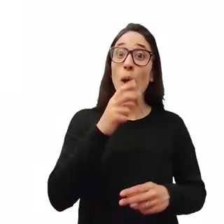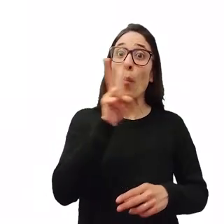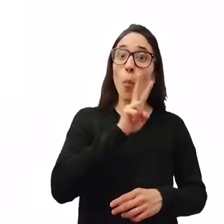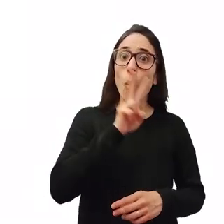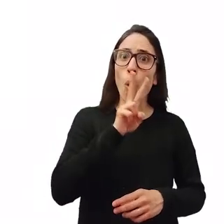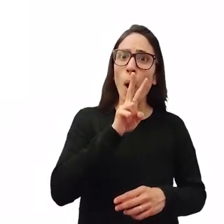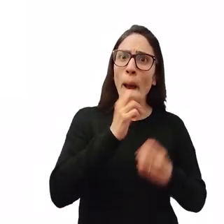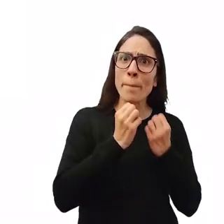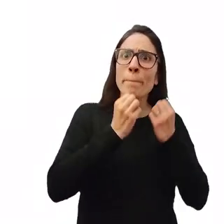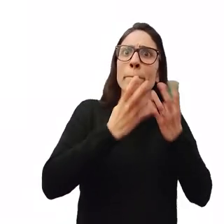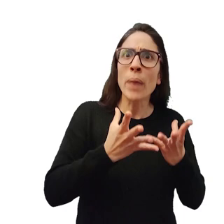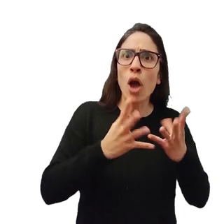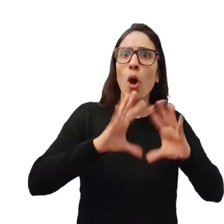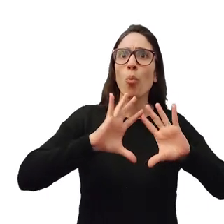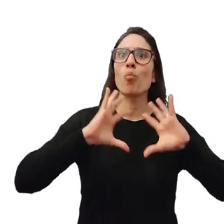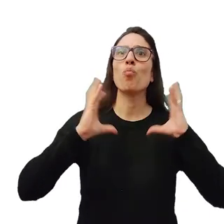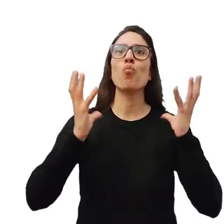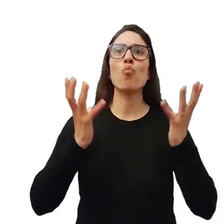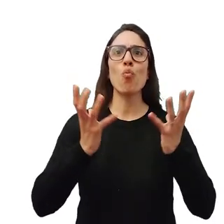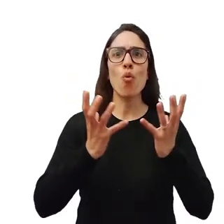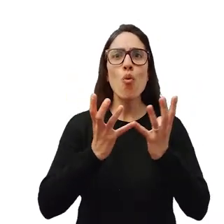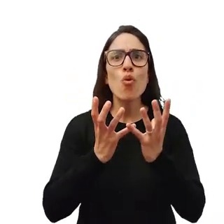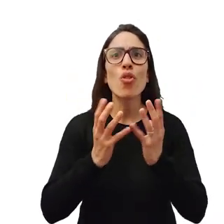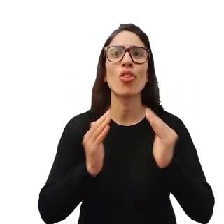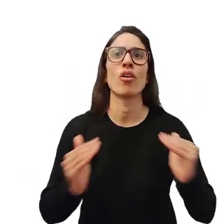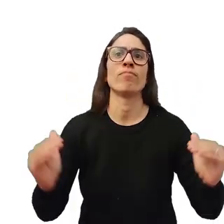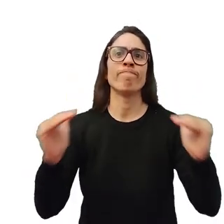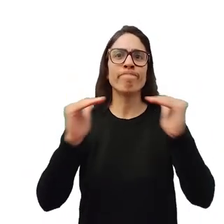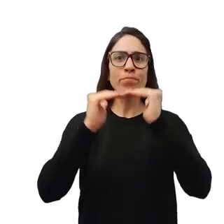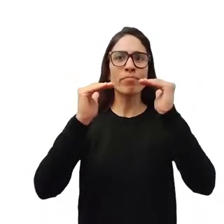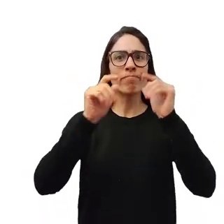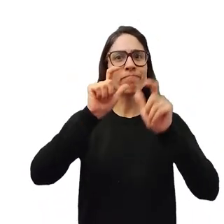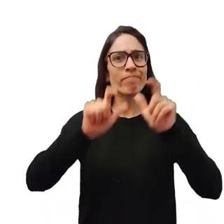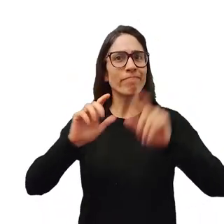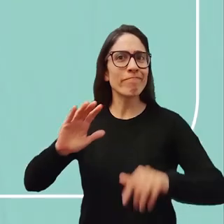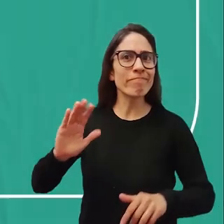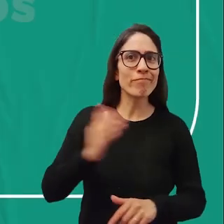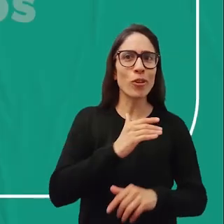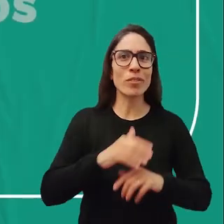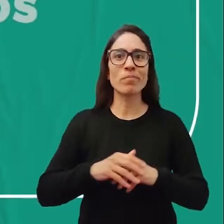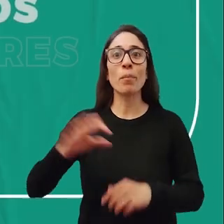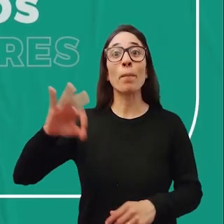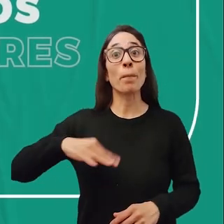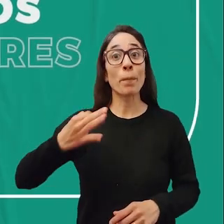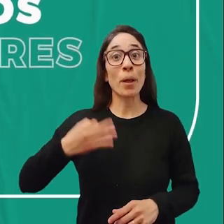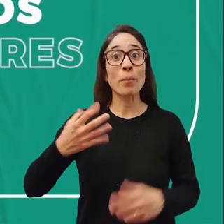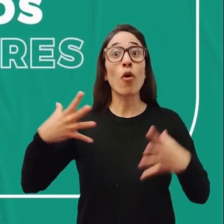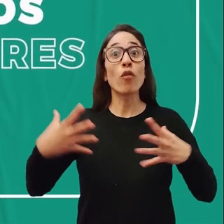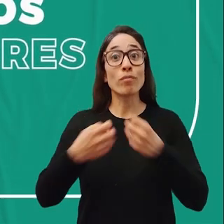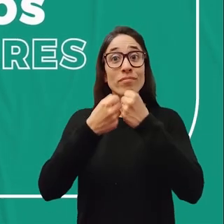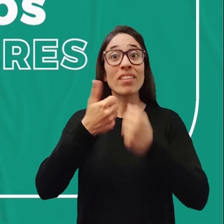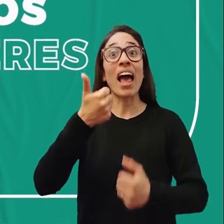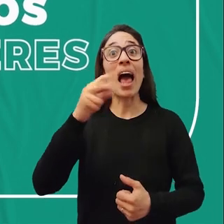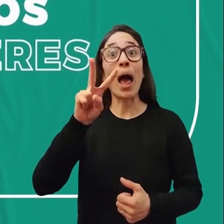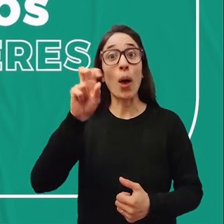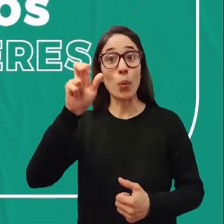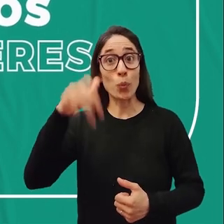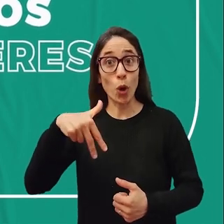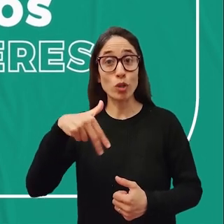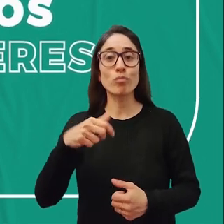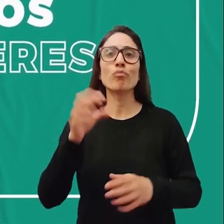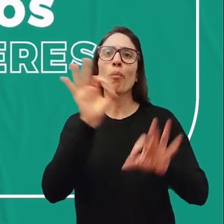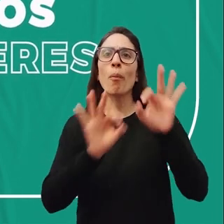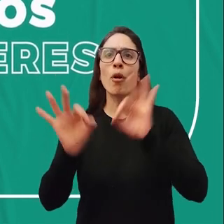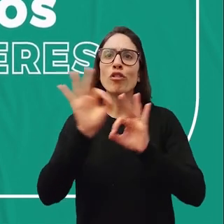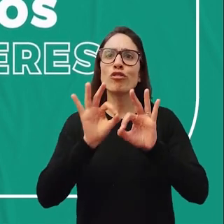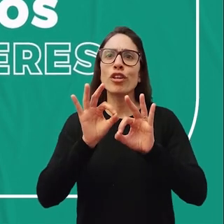Mejor para las mujeres es un lugar más igualitario para todas las personas. Premio Fundación Avon, proyectos solidarios de